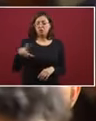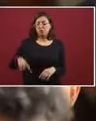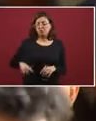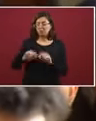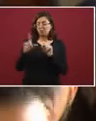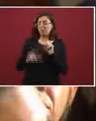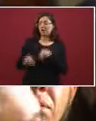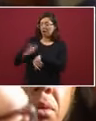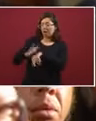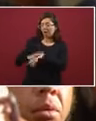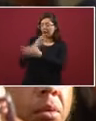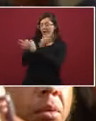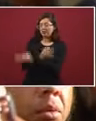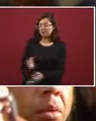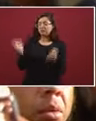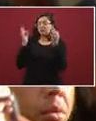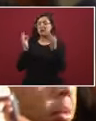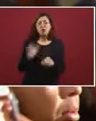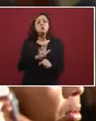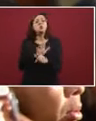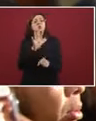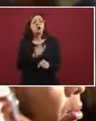México a estas familias